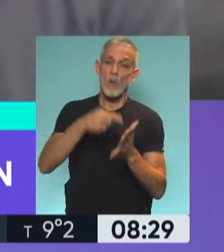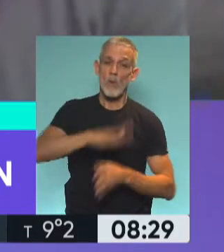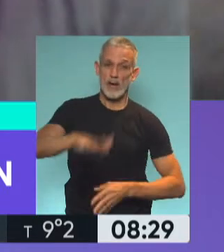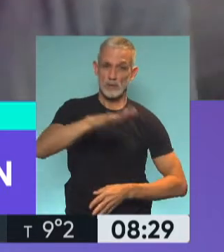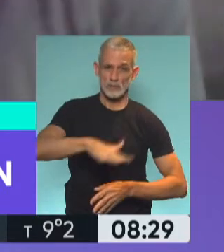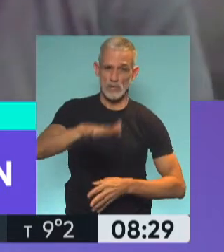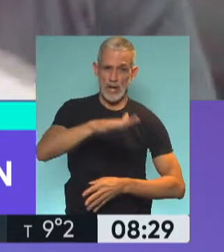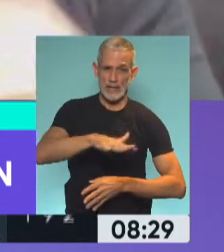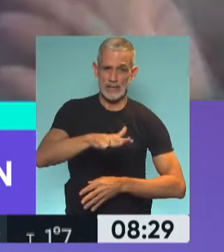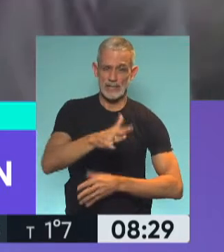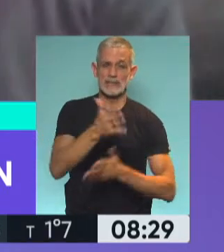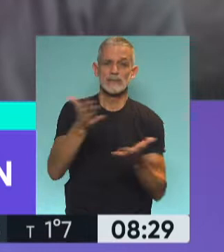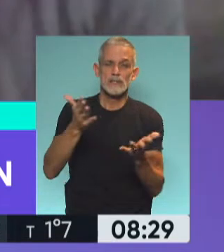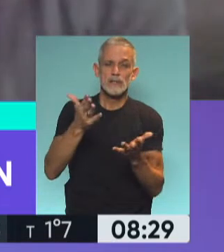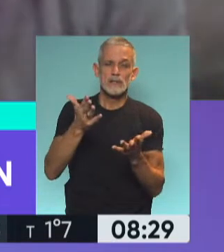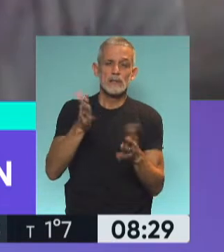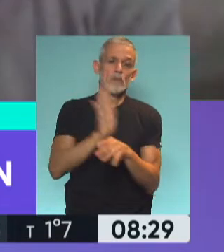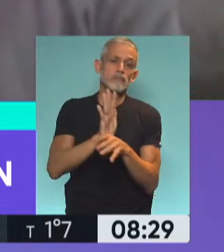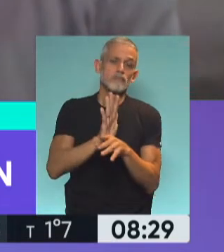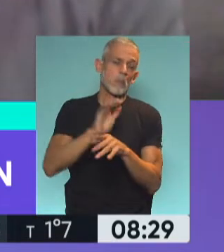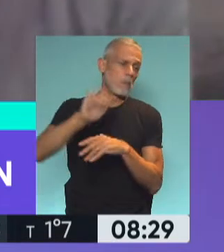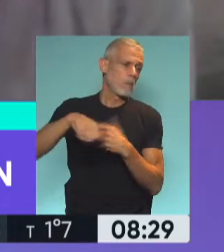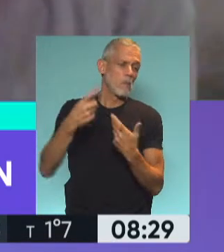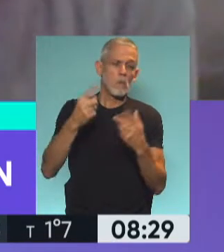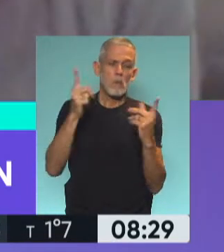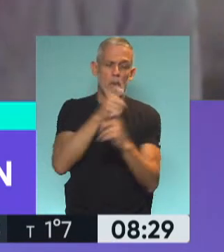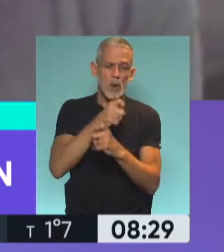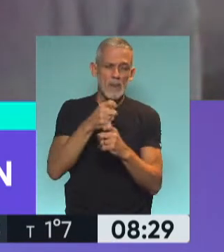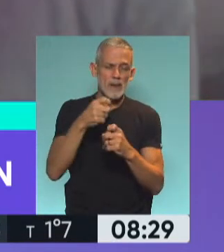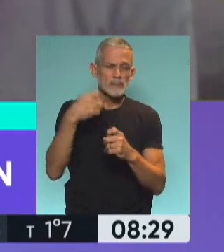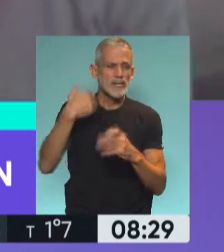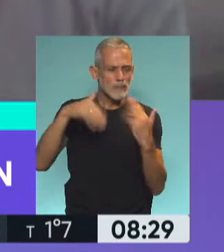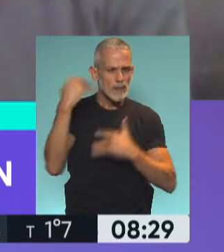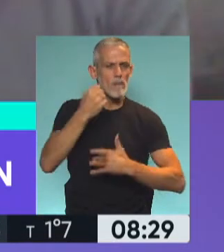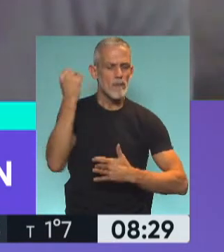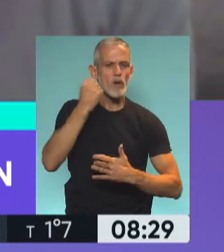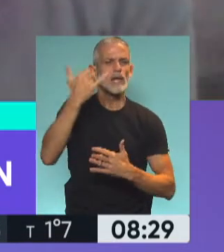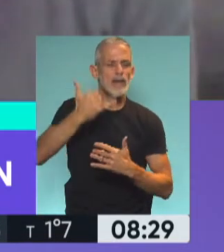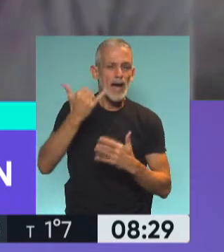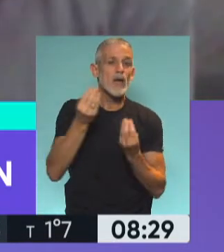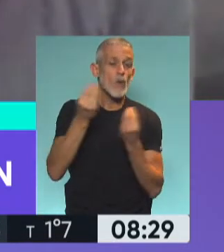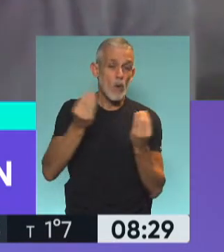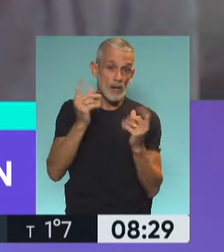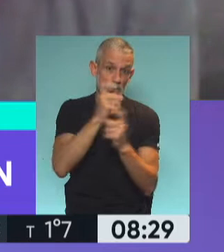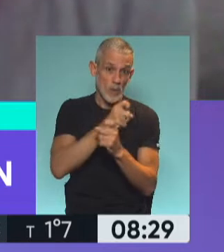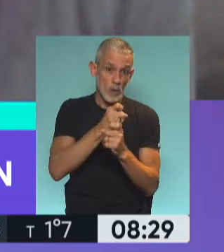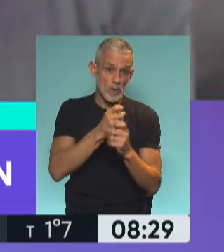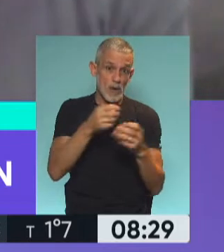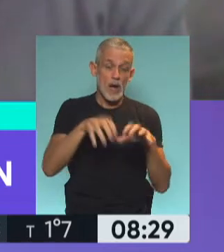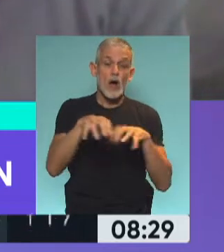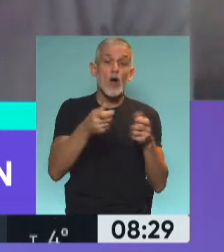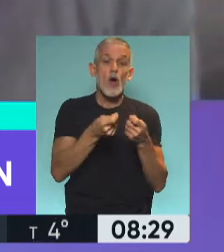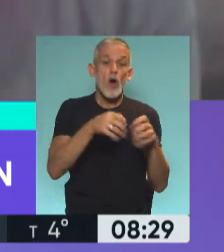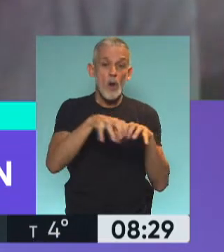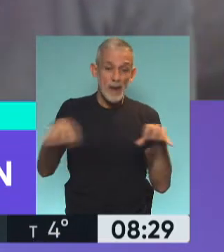Aires se ha desentendido de uno de los problemas más importantes que tiene nuestra ciudad, que es el problema de cierres de comercio,